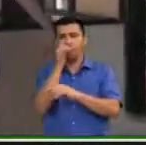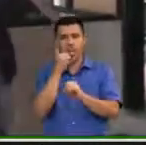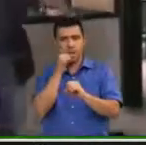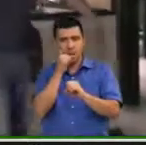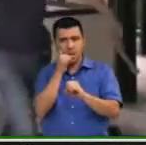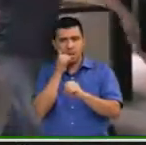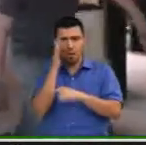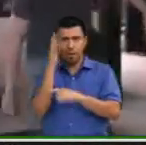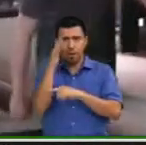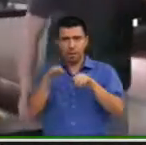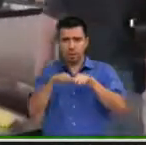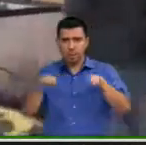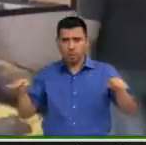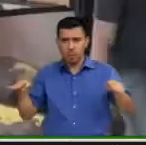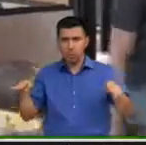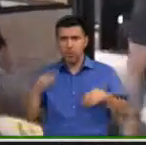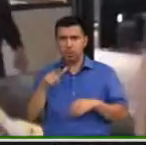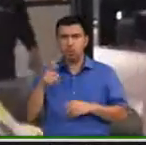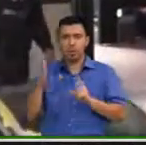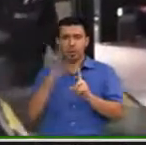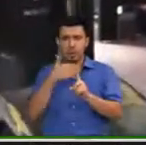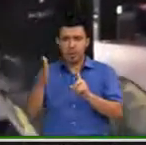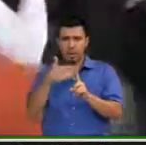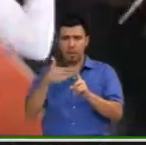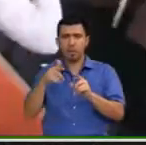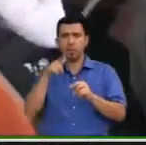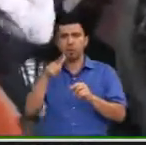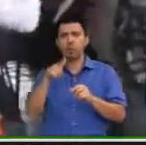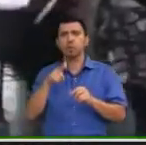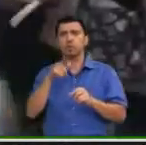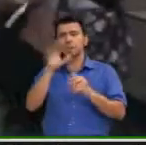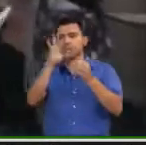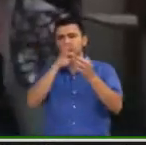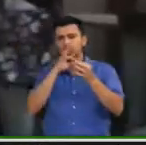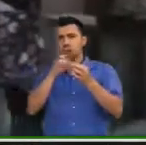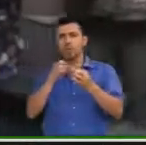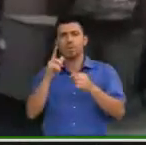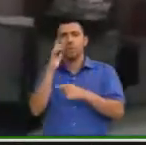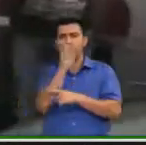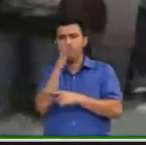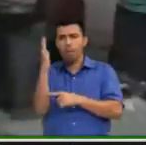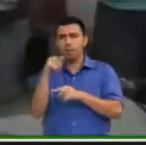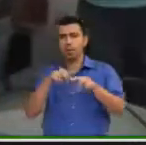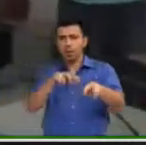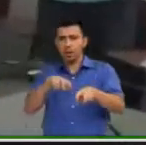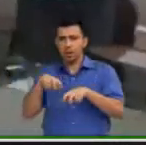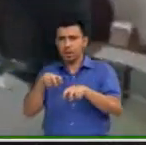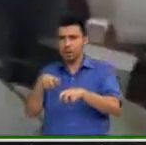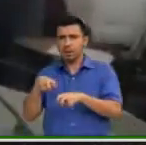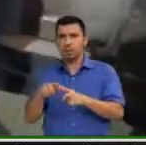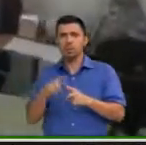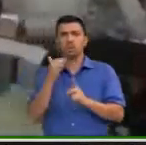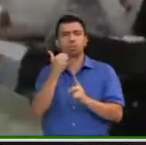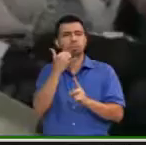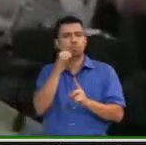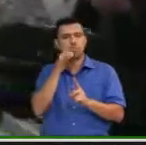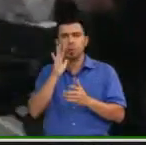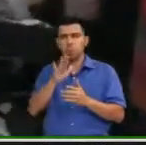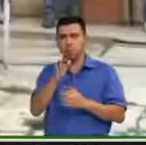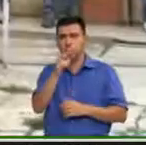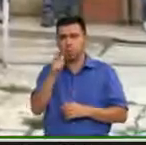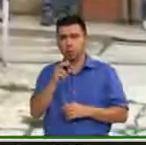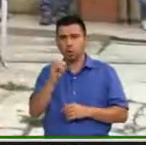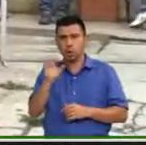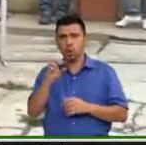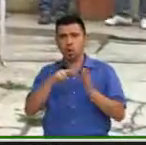materia de suelos climatología hidrología silvicultura aprovechamiento forestal e integral además de alguna materia de zootecnia